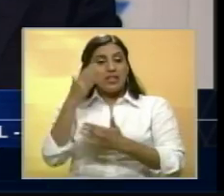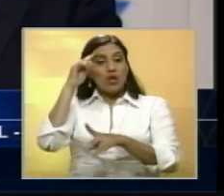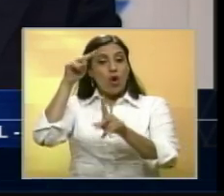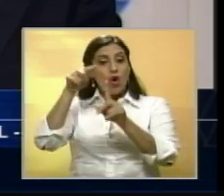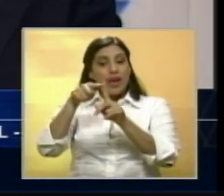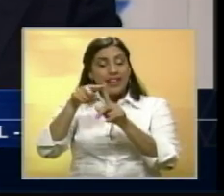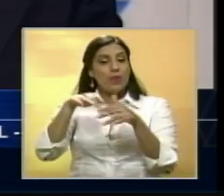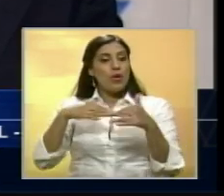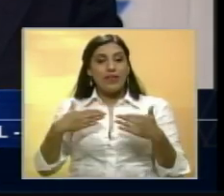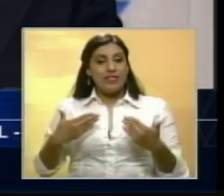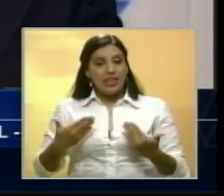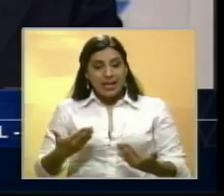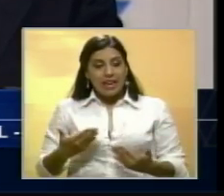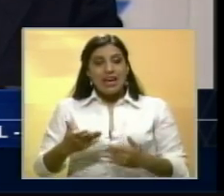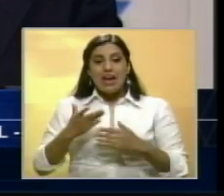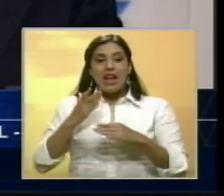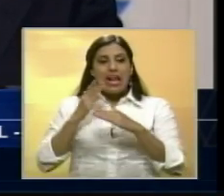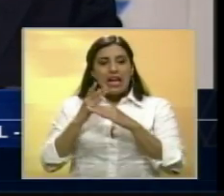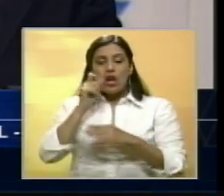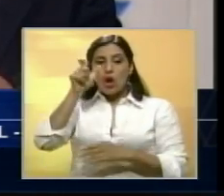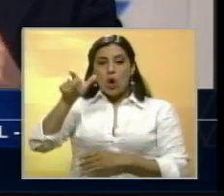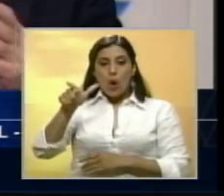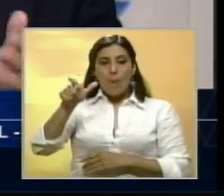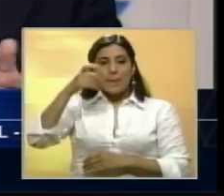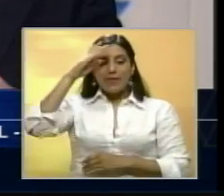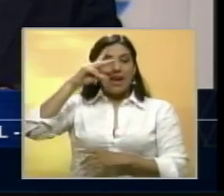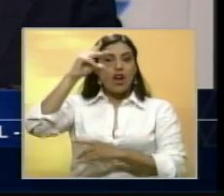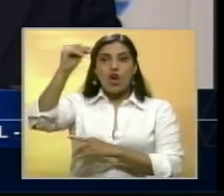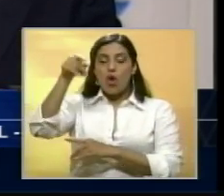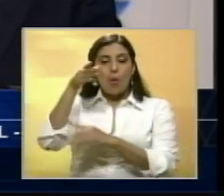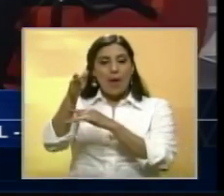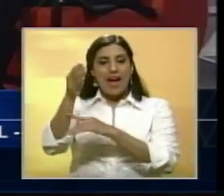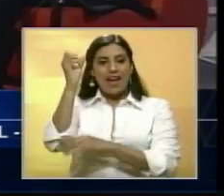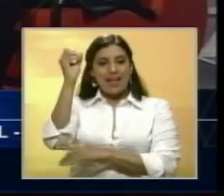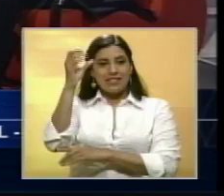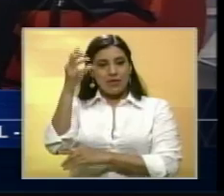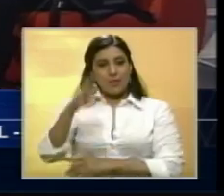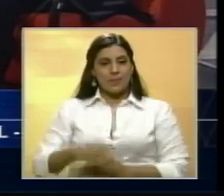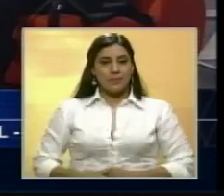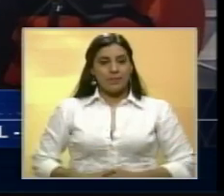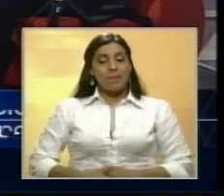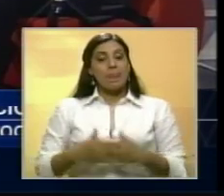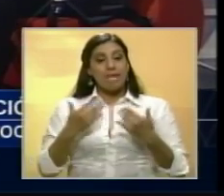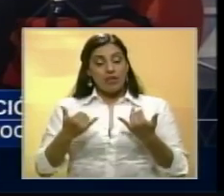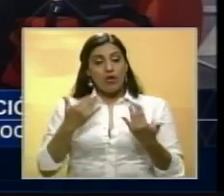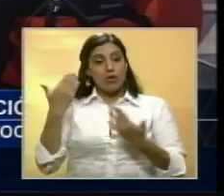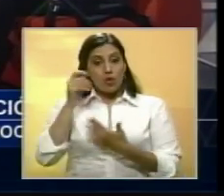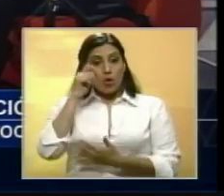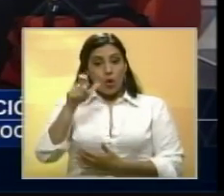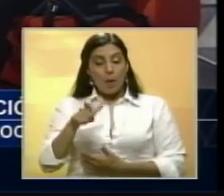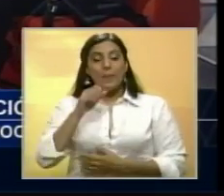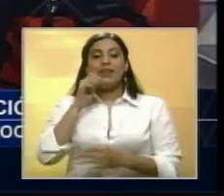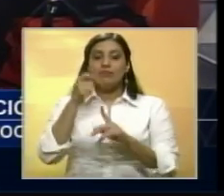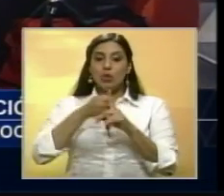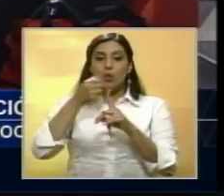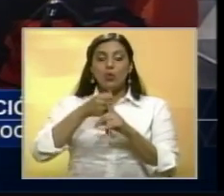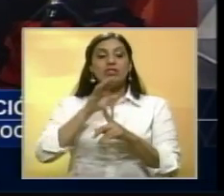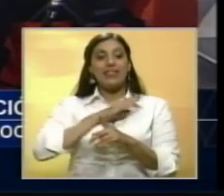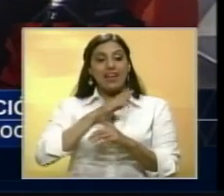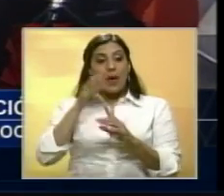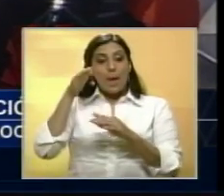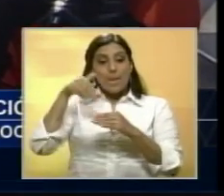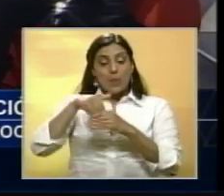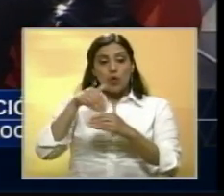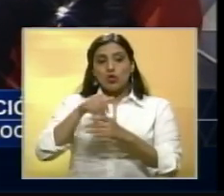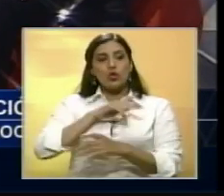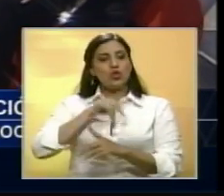propósito implícito de impedir que Henry salga del país a acudir a ese foro. Finalmente, Luis Emilio Rondón insistió en que el